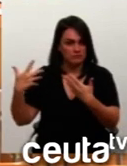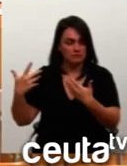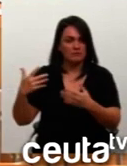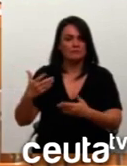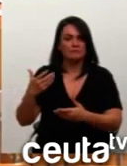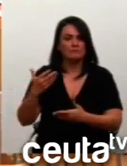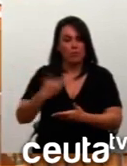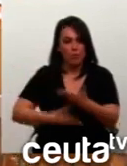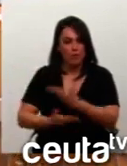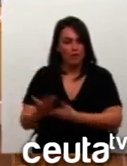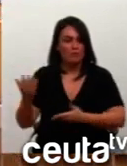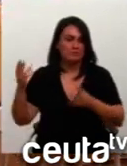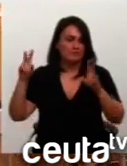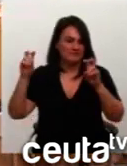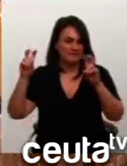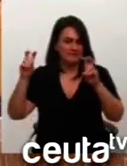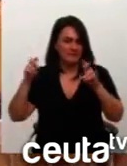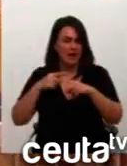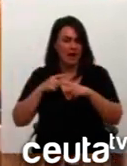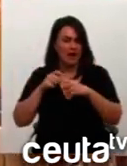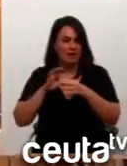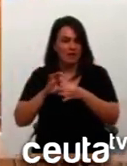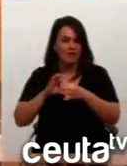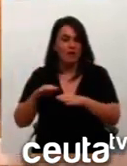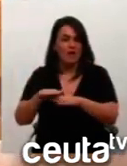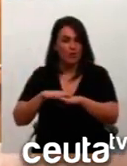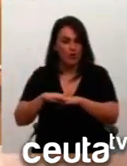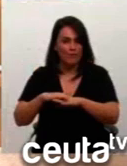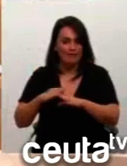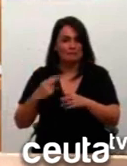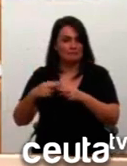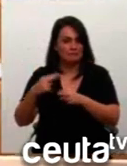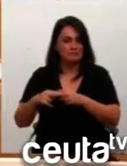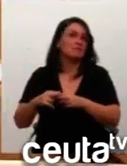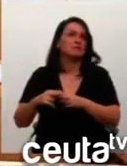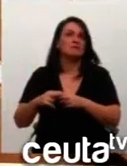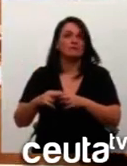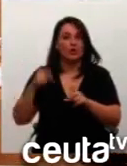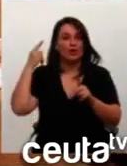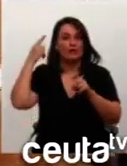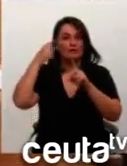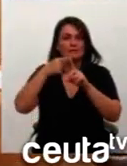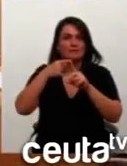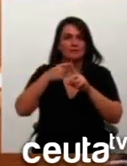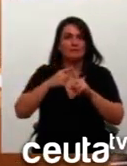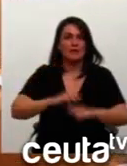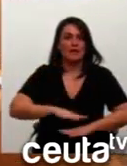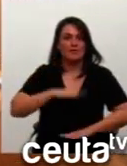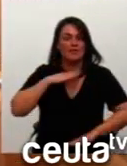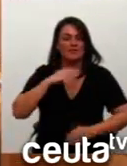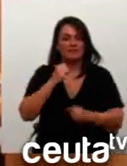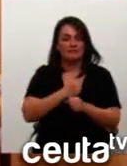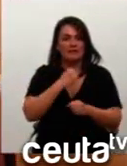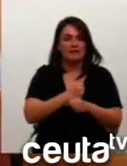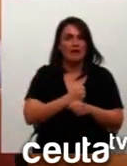toda la tarea de gobierno y de los grupos políticos, para no menoscabarle su capacidad de trabajo y de fiscalización al